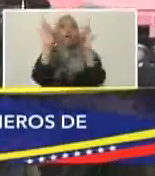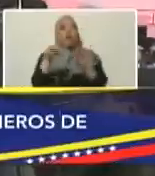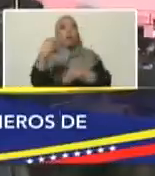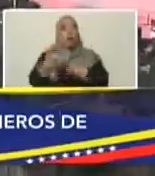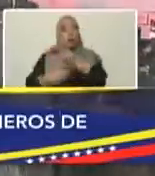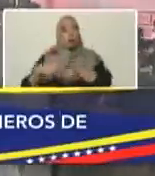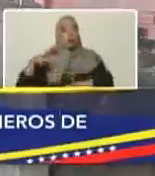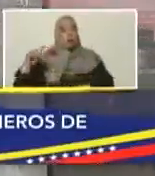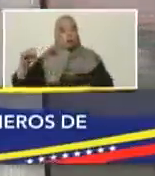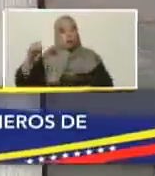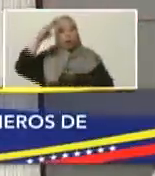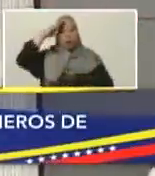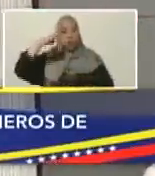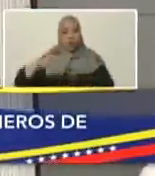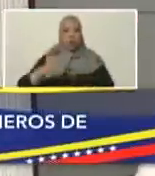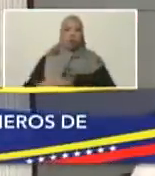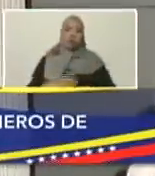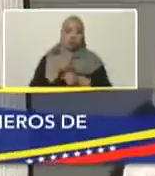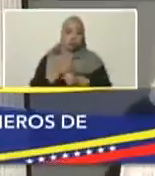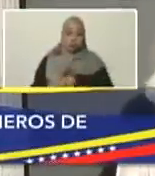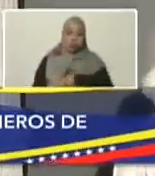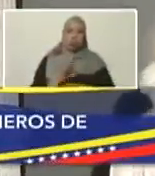Componente Armada Bolivariana.